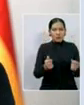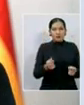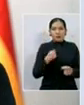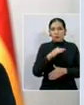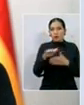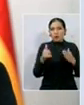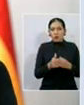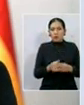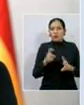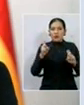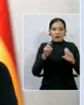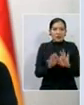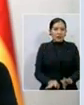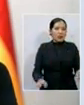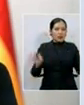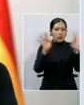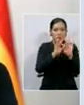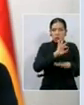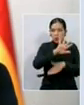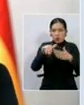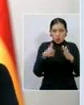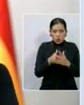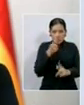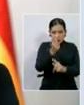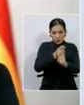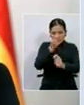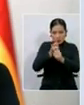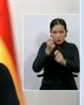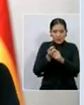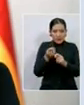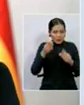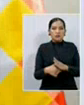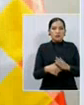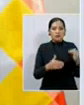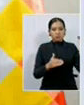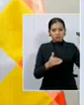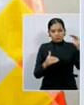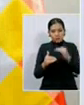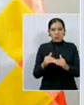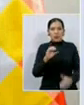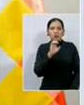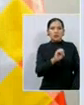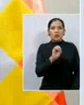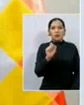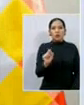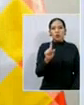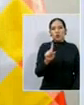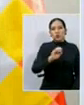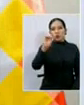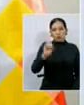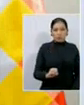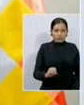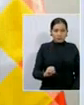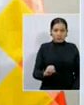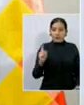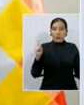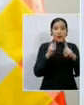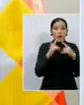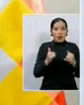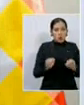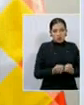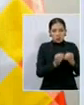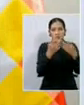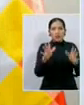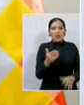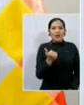conflictos que te generen esa inestabilidad política. Tenemos inestabilidad política, por tanto vamos a tener inestabilidad económica. Hay que ir llevando y